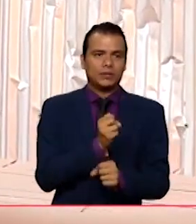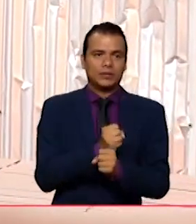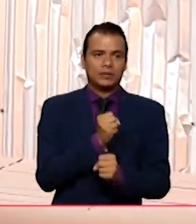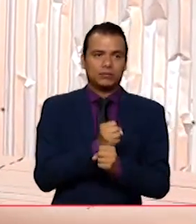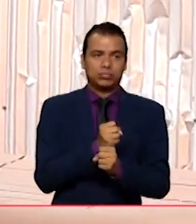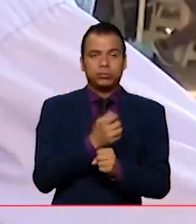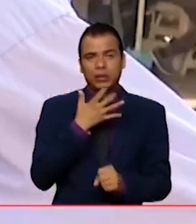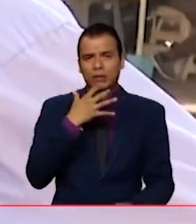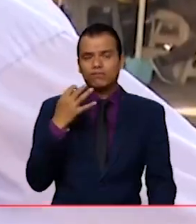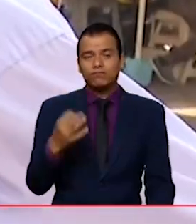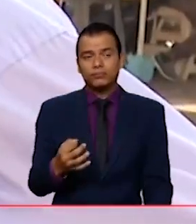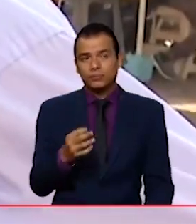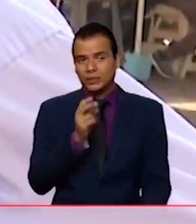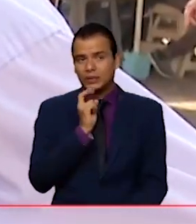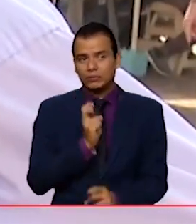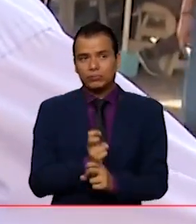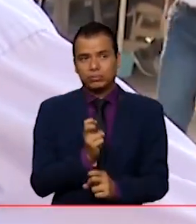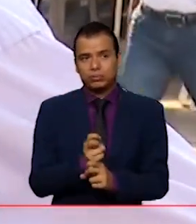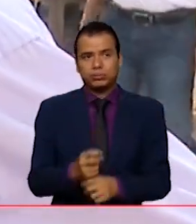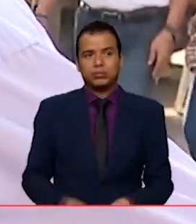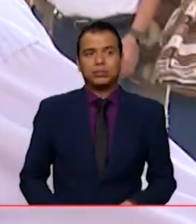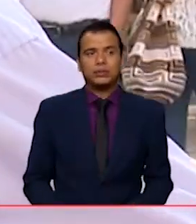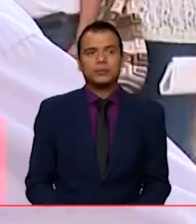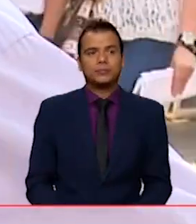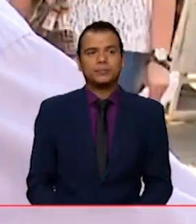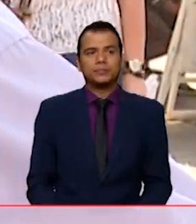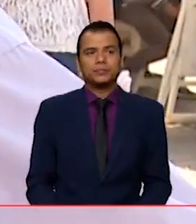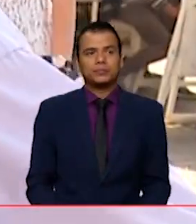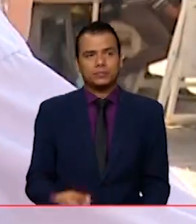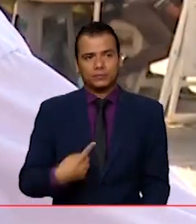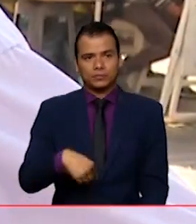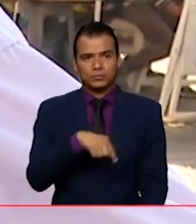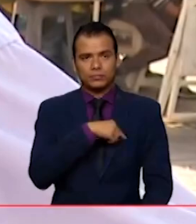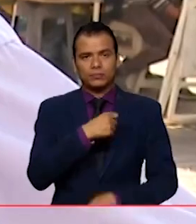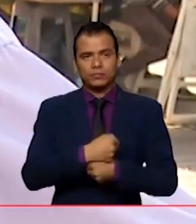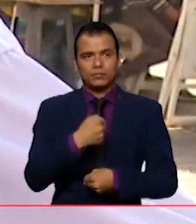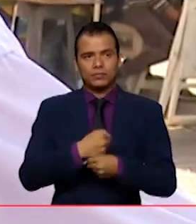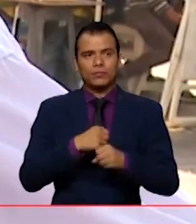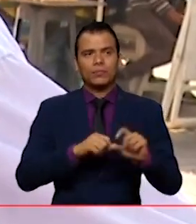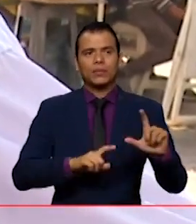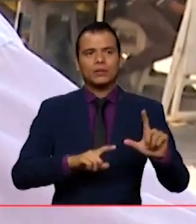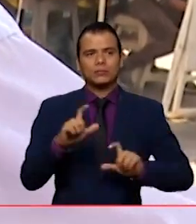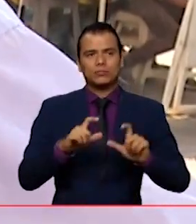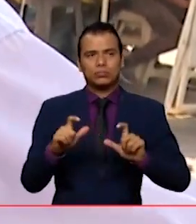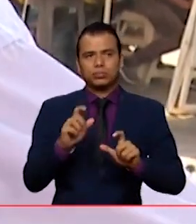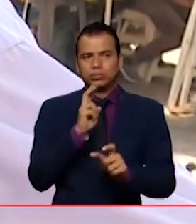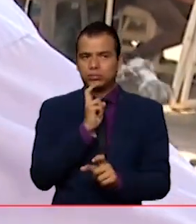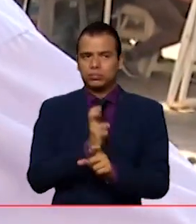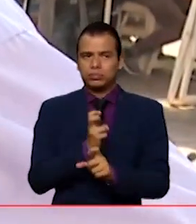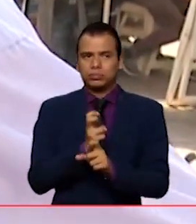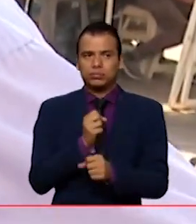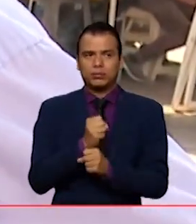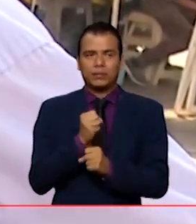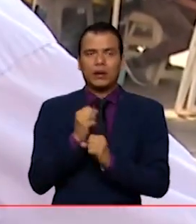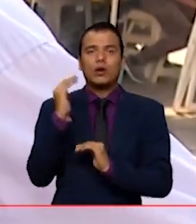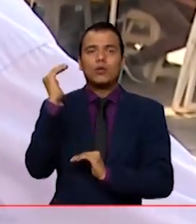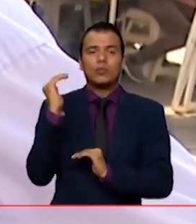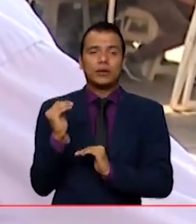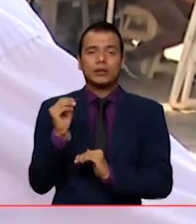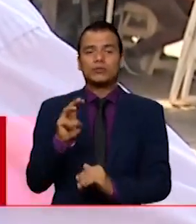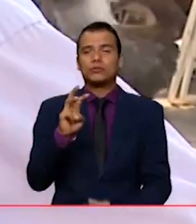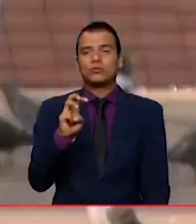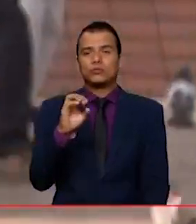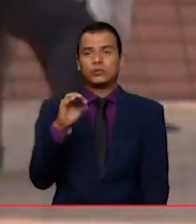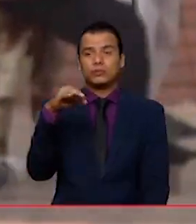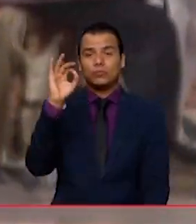duro, más difícil. Pues le digo que a nosotros, como fotógrafos, aquí nos quitó un 80%